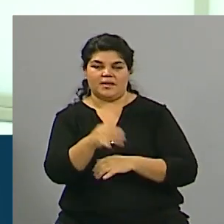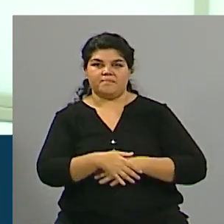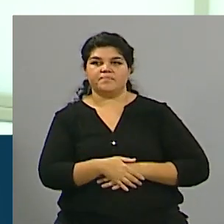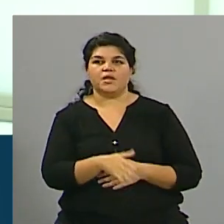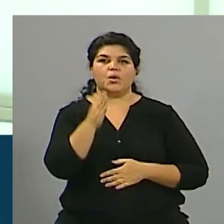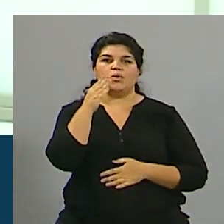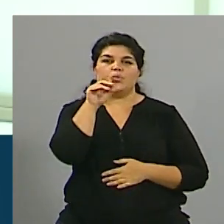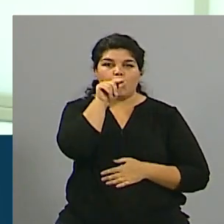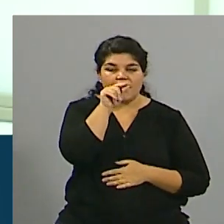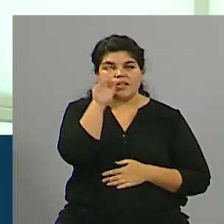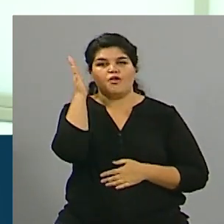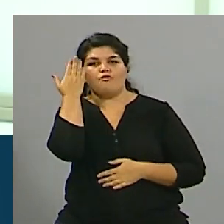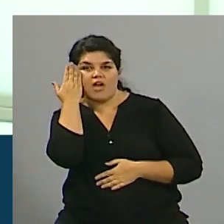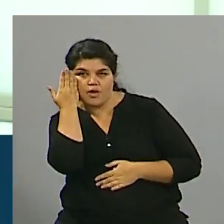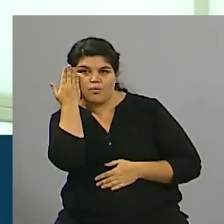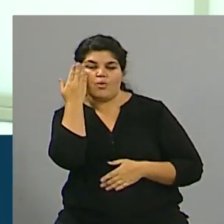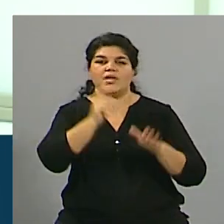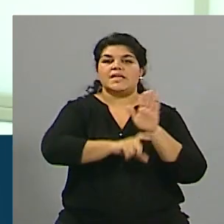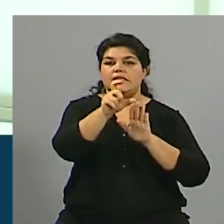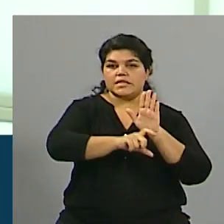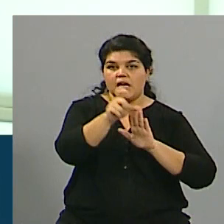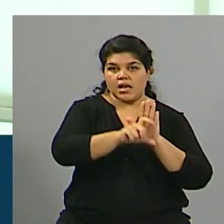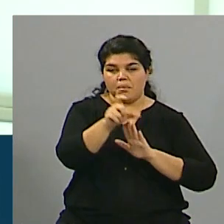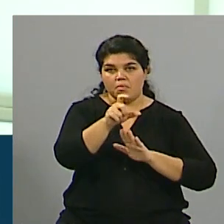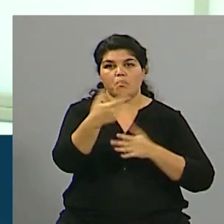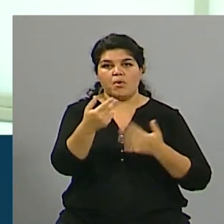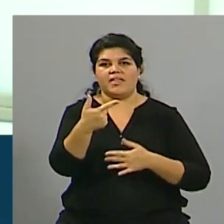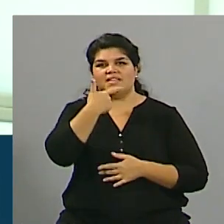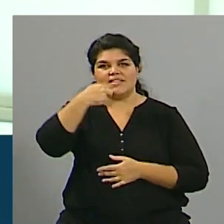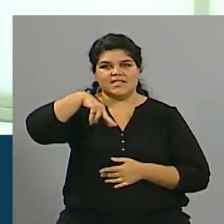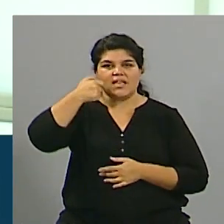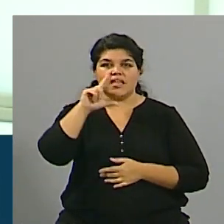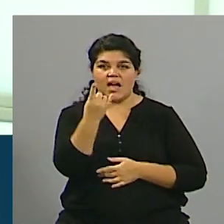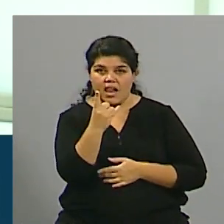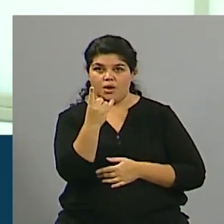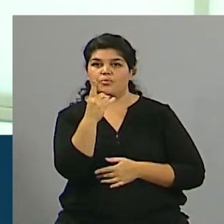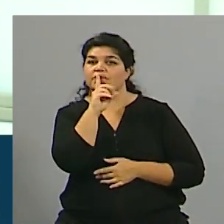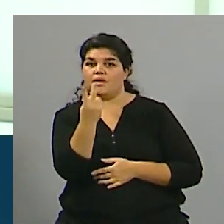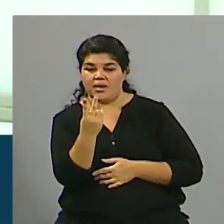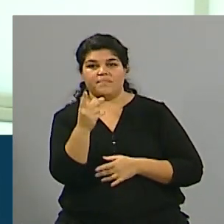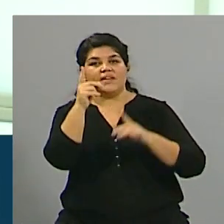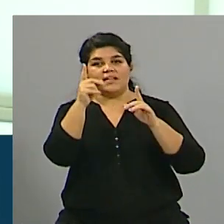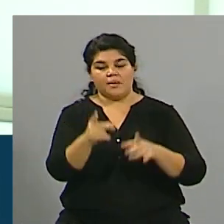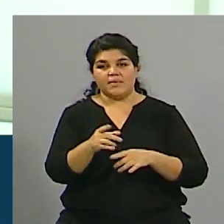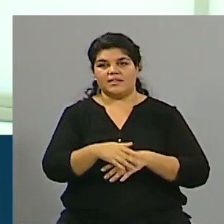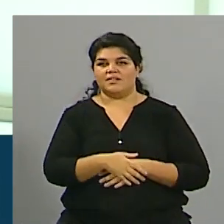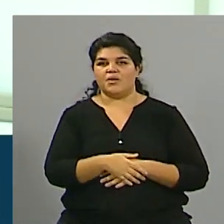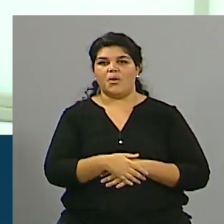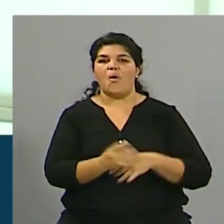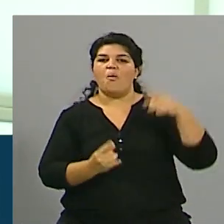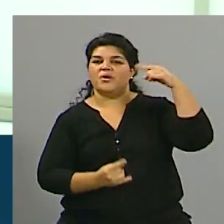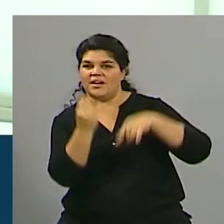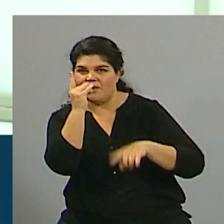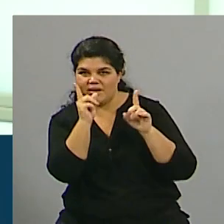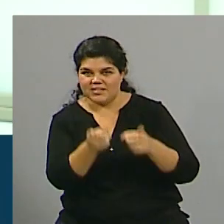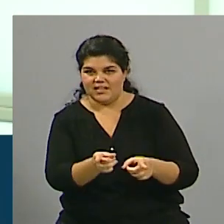en Twitter, en Facebook, en Instagram, nos buscan como Señal UTV o también está la opción de Unidiversidad. Y también